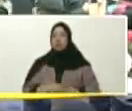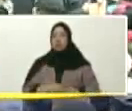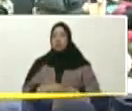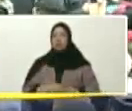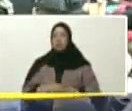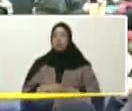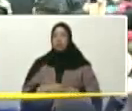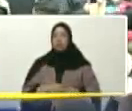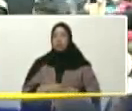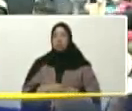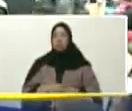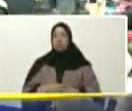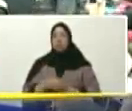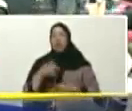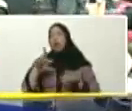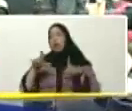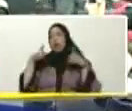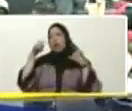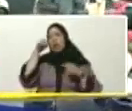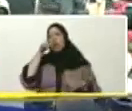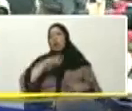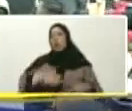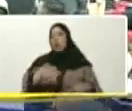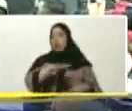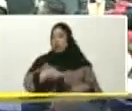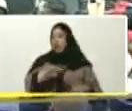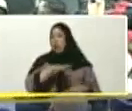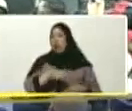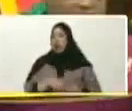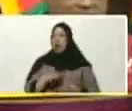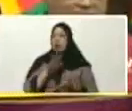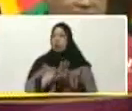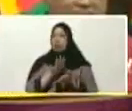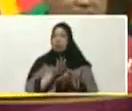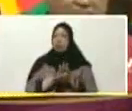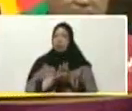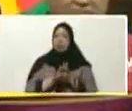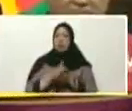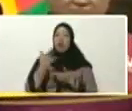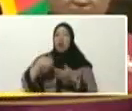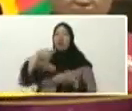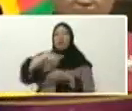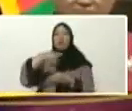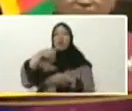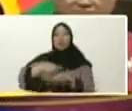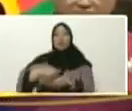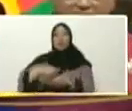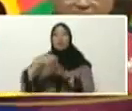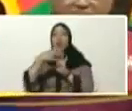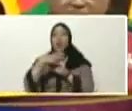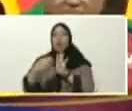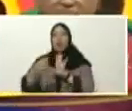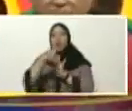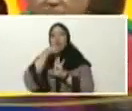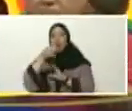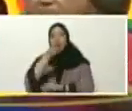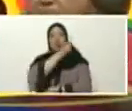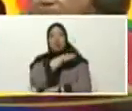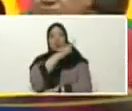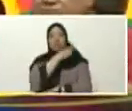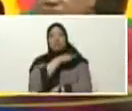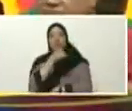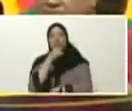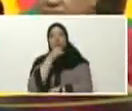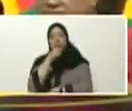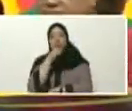de La Guaira por las elecciones ejemplares para elegir jefas y